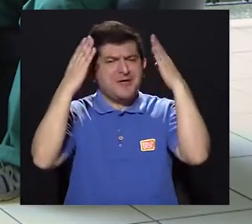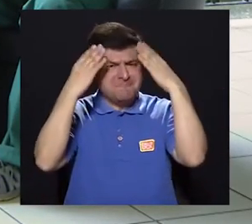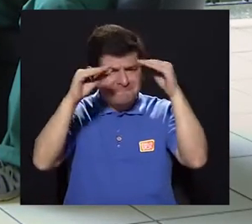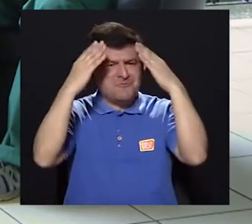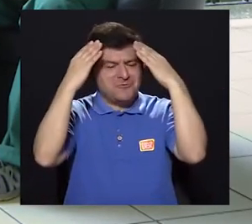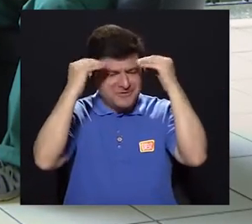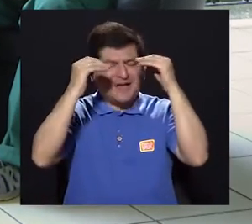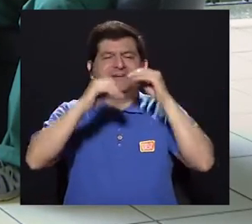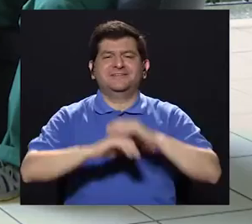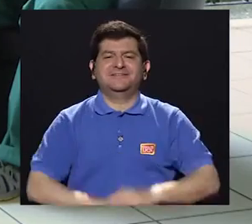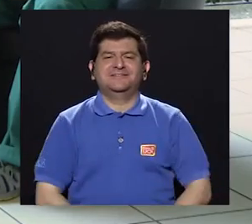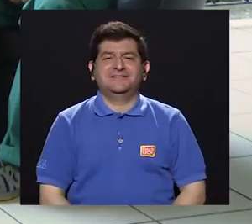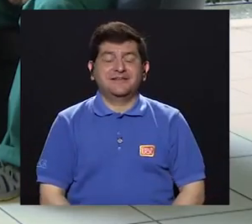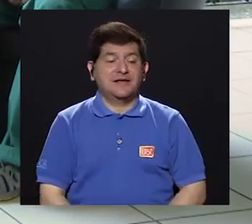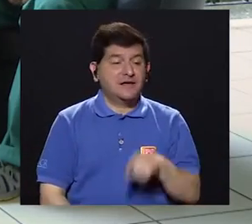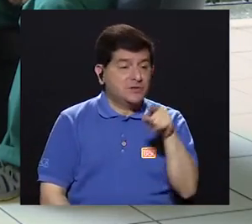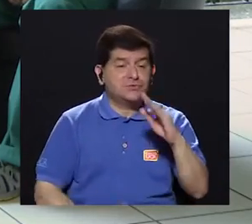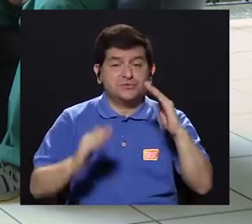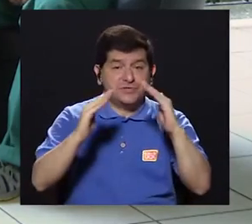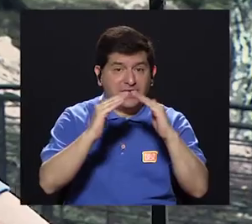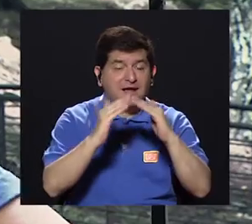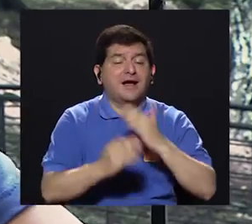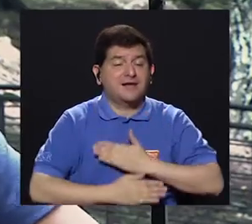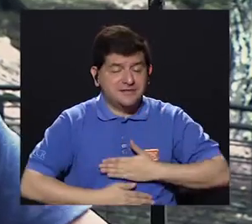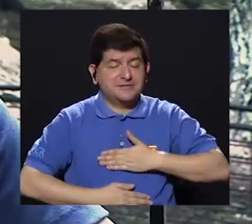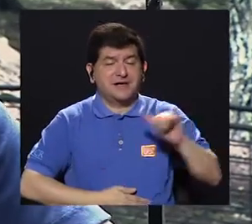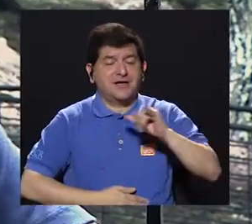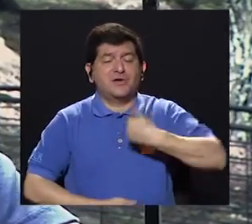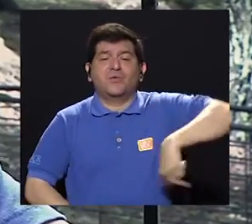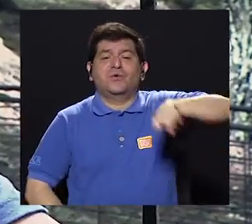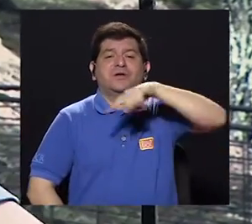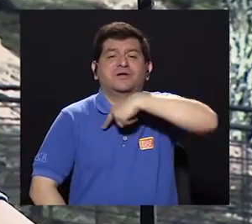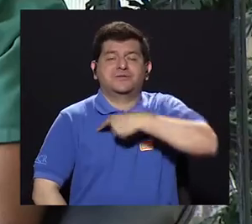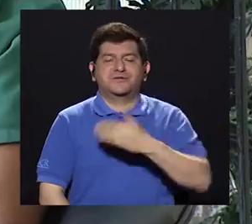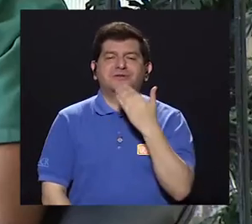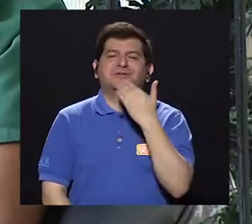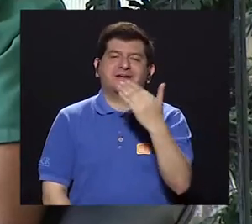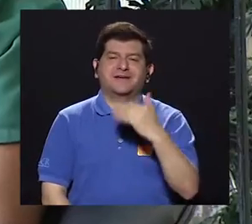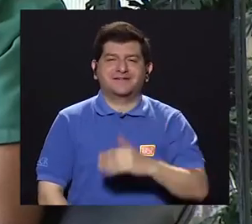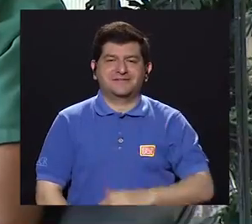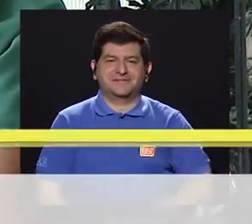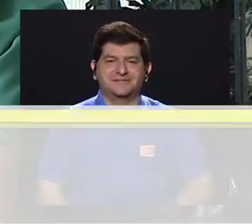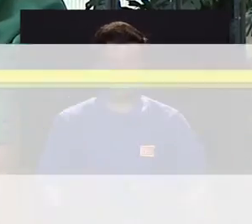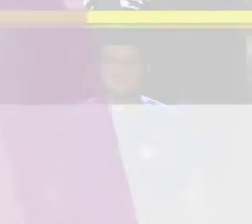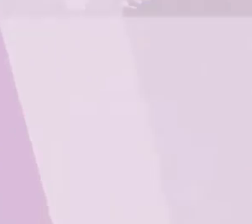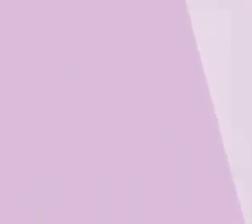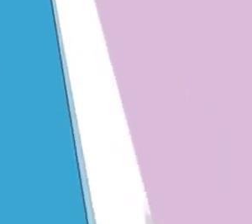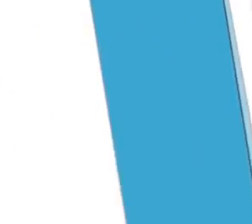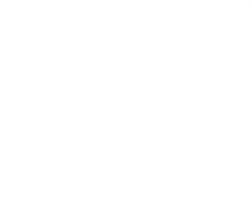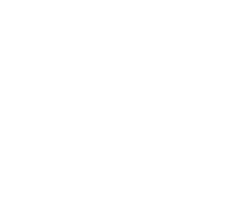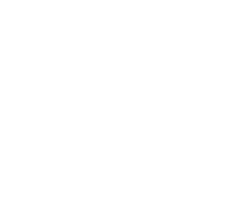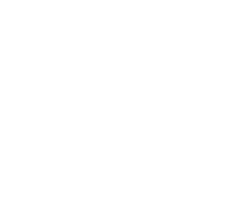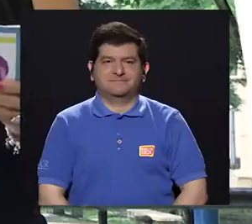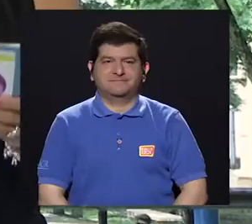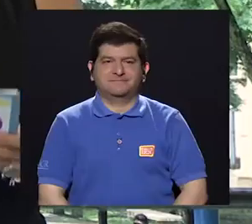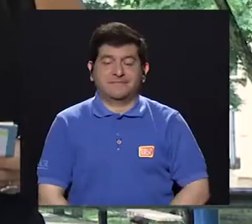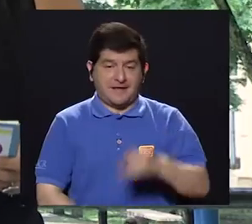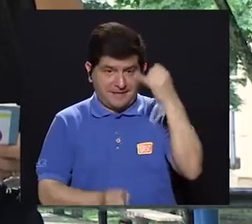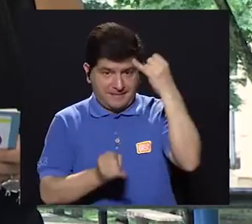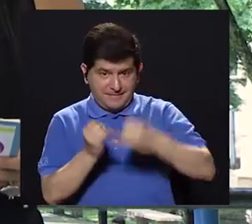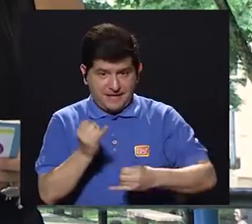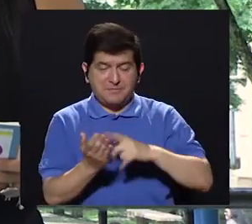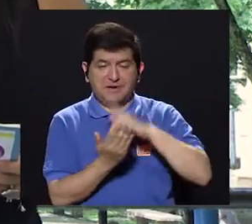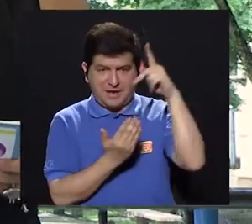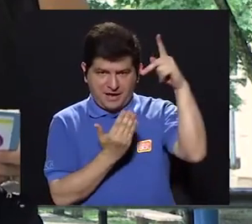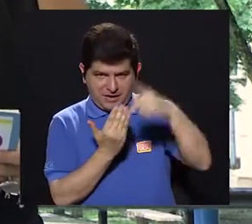la información y esperamos que en los hogares lo hayan podido disfrutar al igual que nosotros. Gracias. Gracias. Con